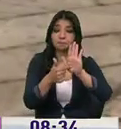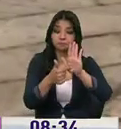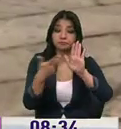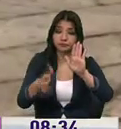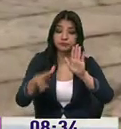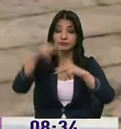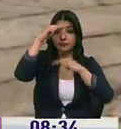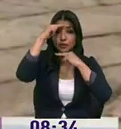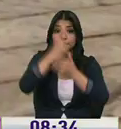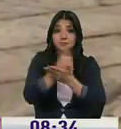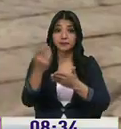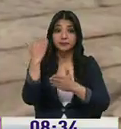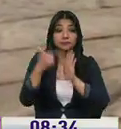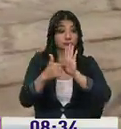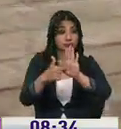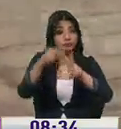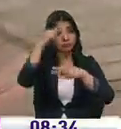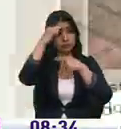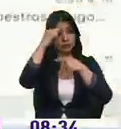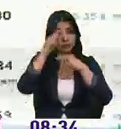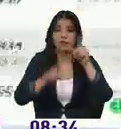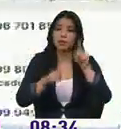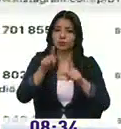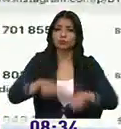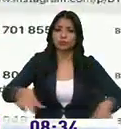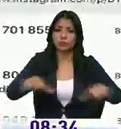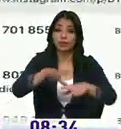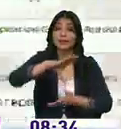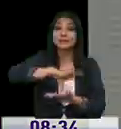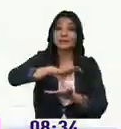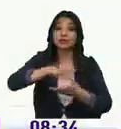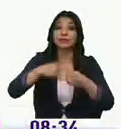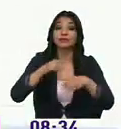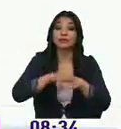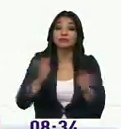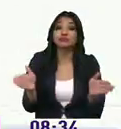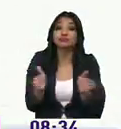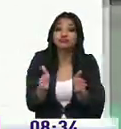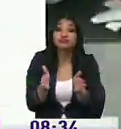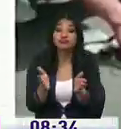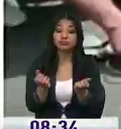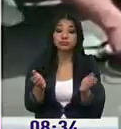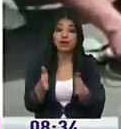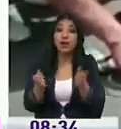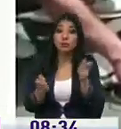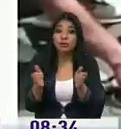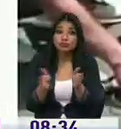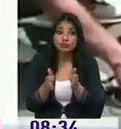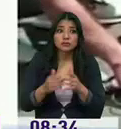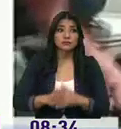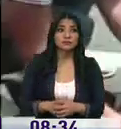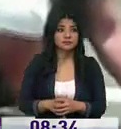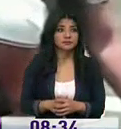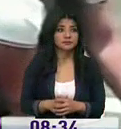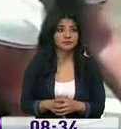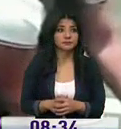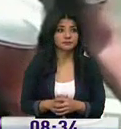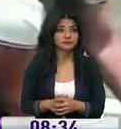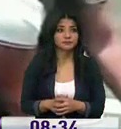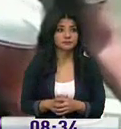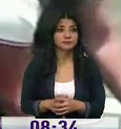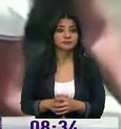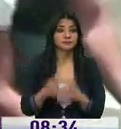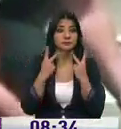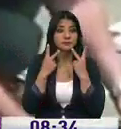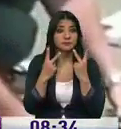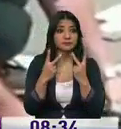la semana anterior esto. Y esto pasa en algunos puntos del centro de nuestra ciudad. Vean lo que sucedió. Miren, se